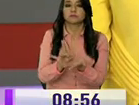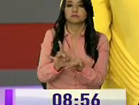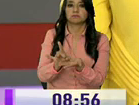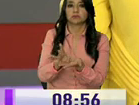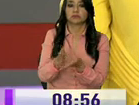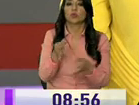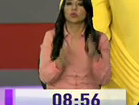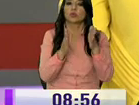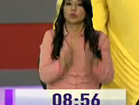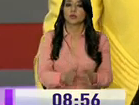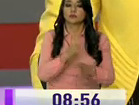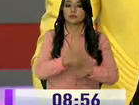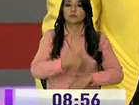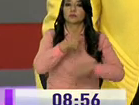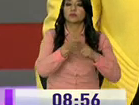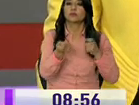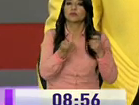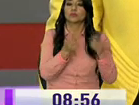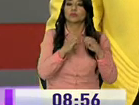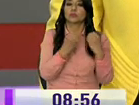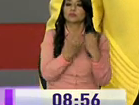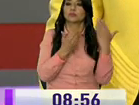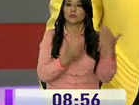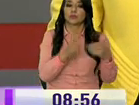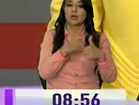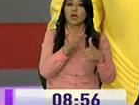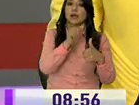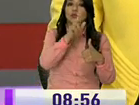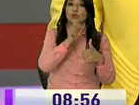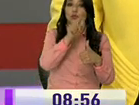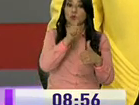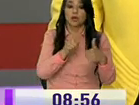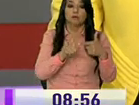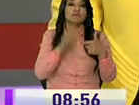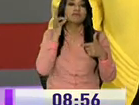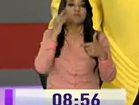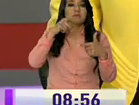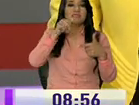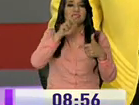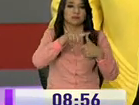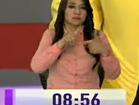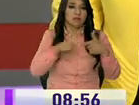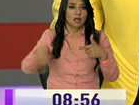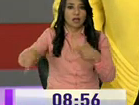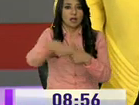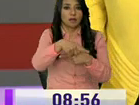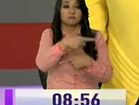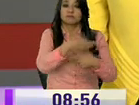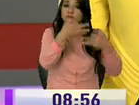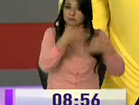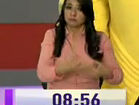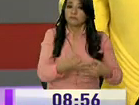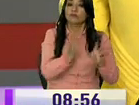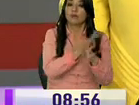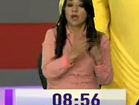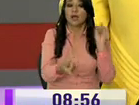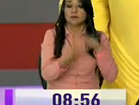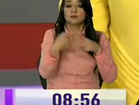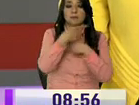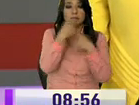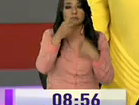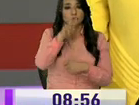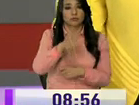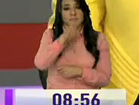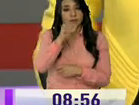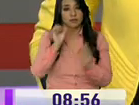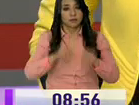a los jueces del Tribunal Contencioso Electoral, Arturo Cabrera y Patricia Guaicha. Los magistrados cumplirán funciones hasta marzo del